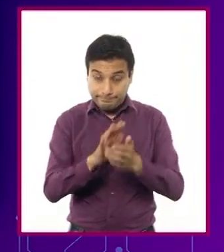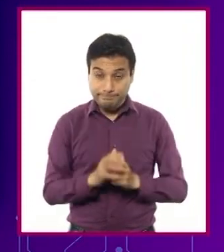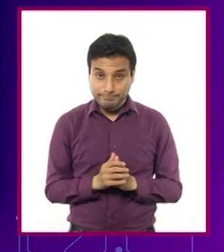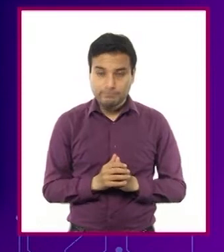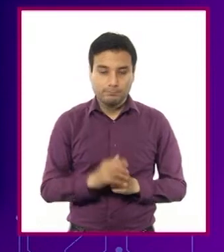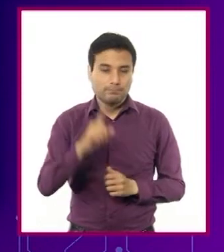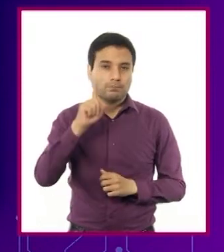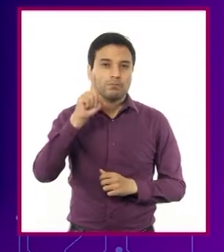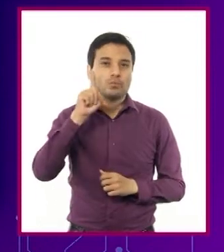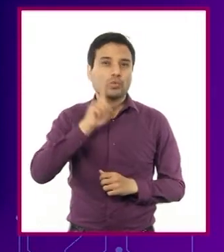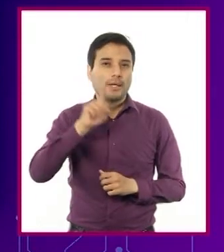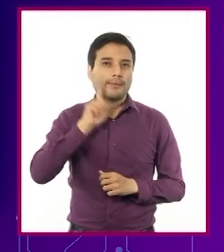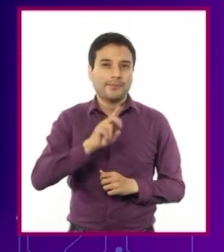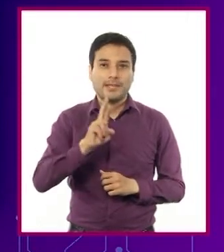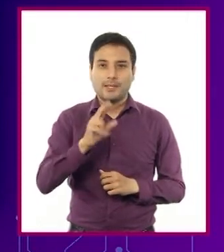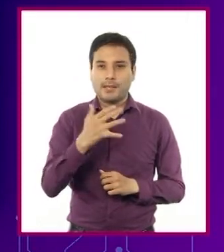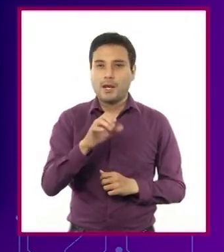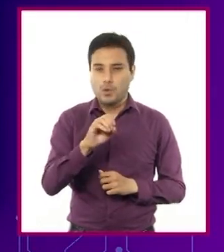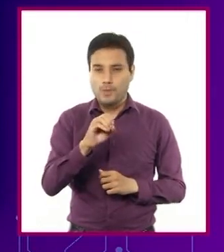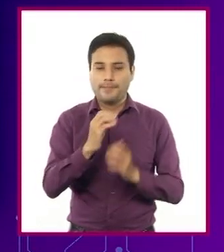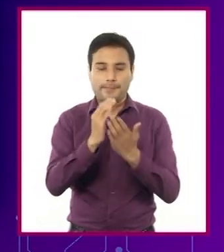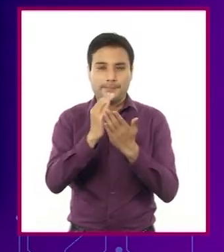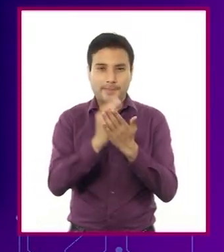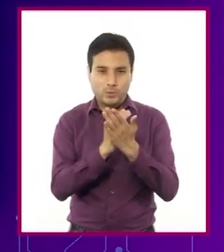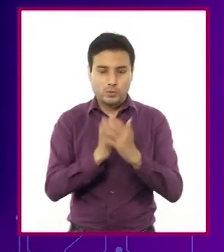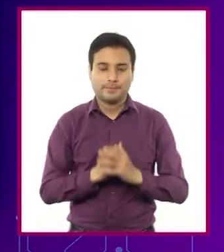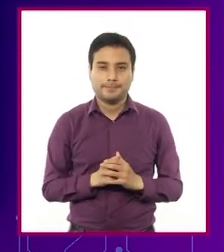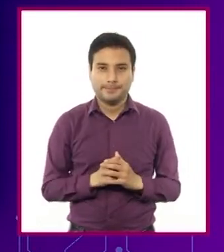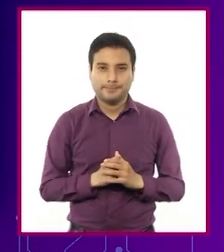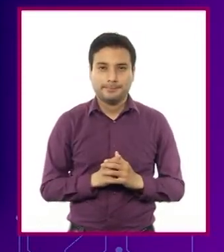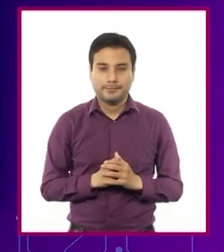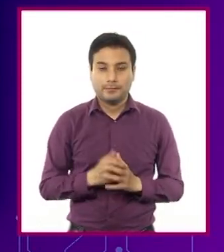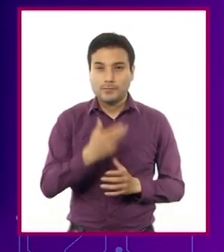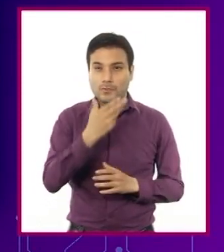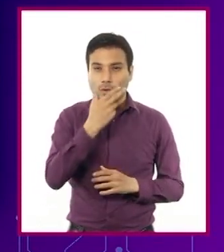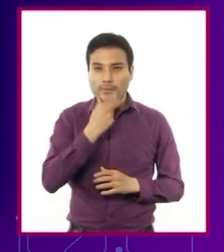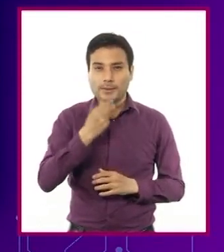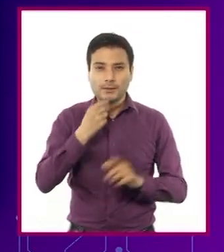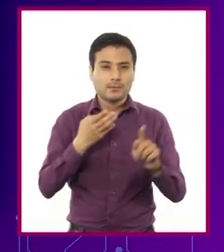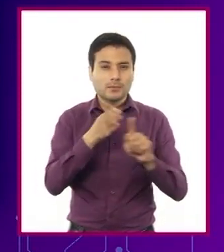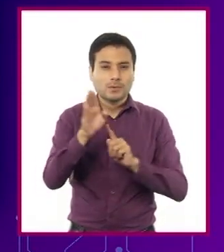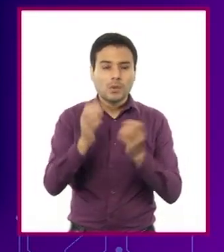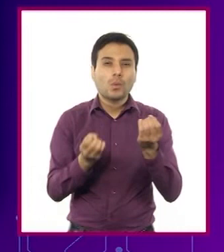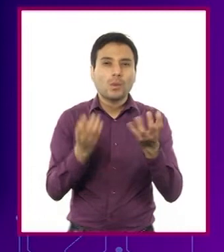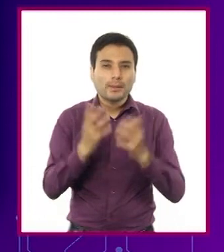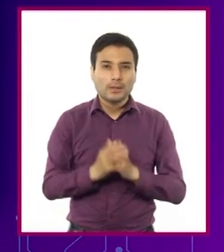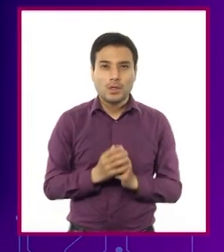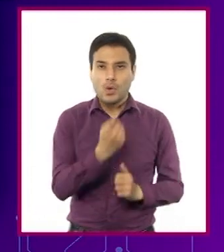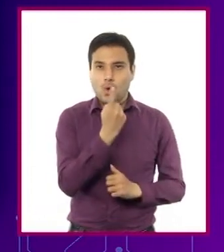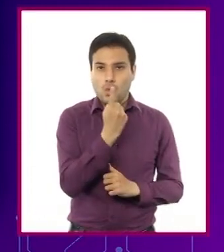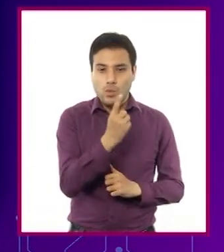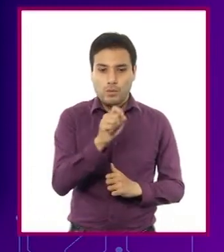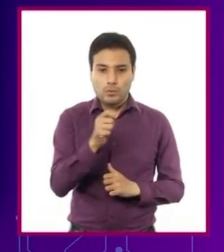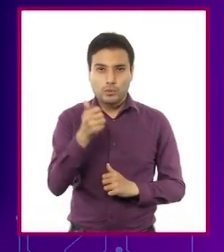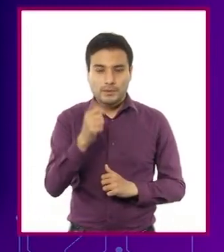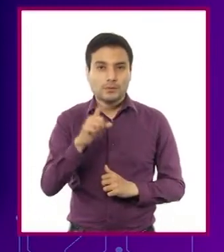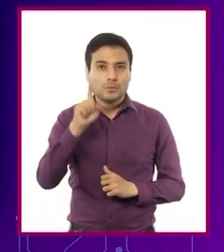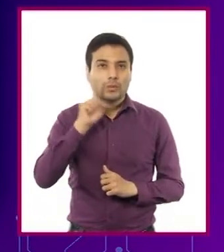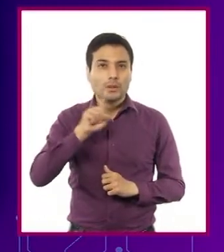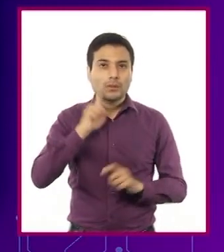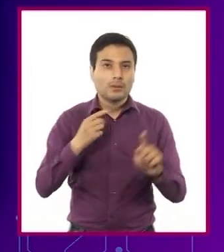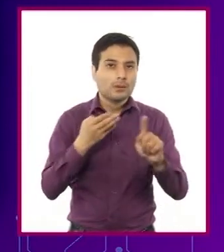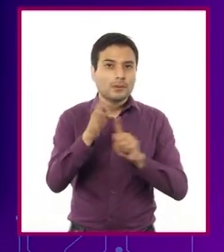de las mujeres. La desviación media de los datos de los hombres es de 1.06 y para las